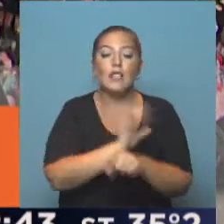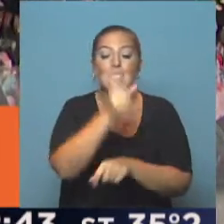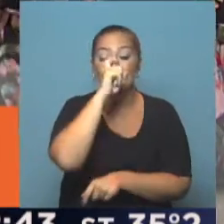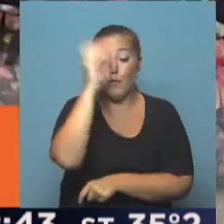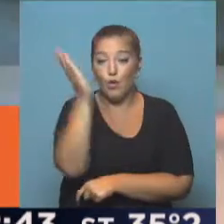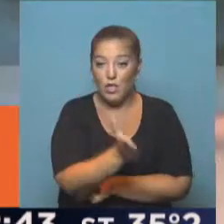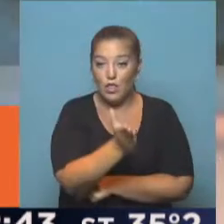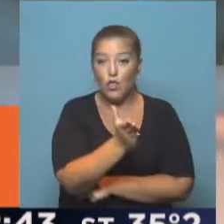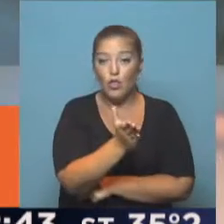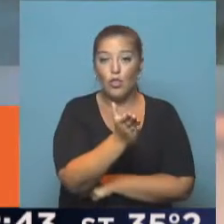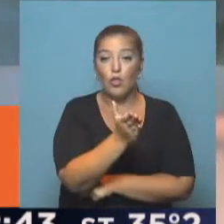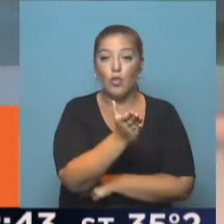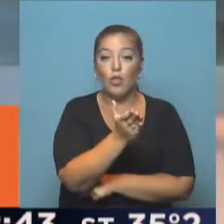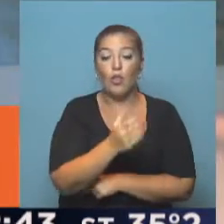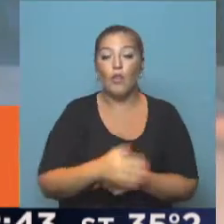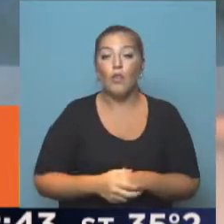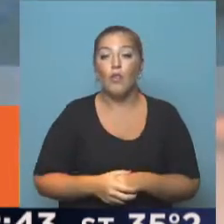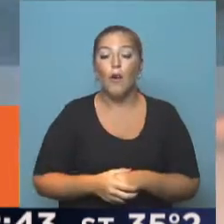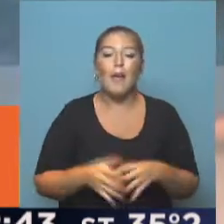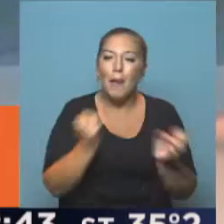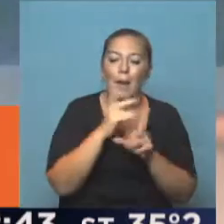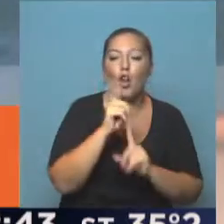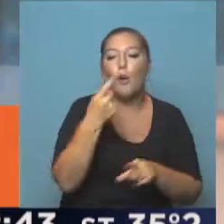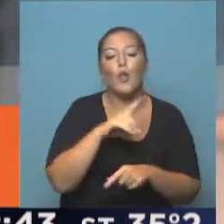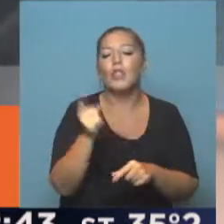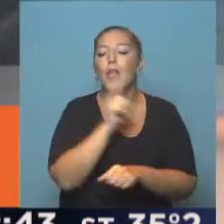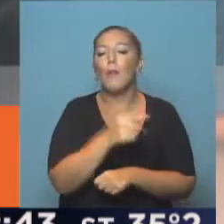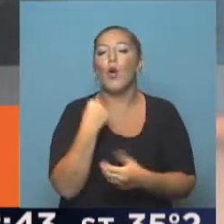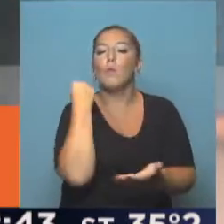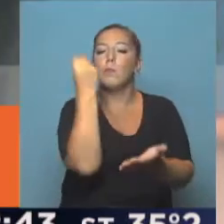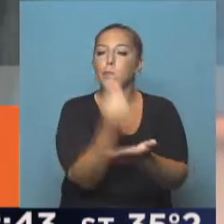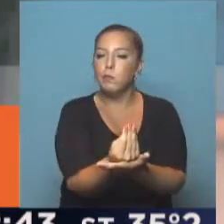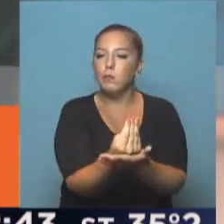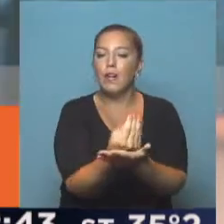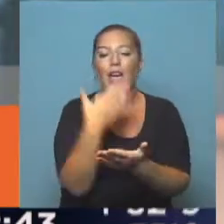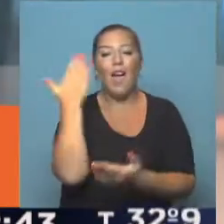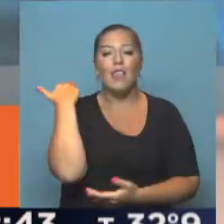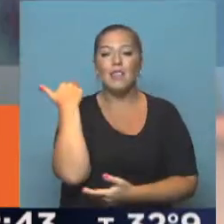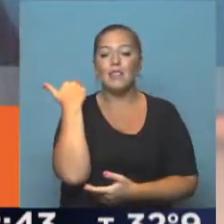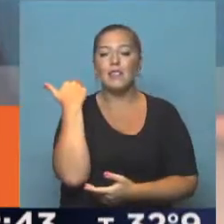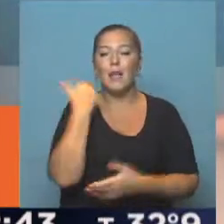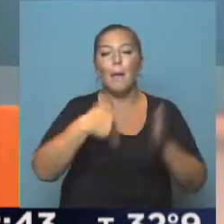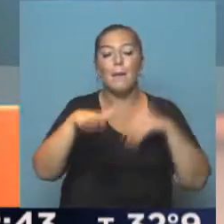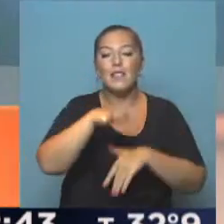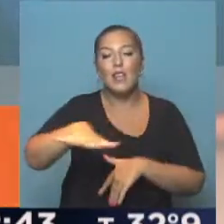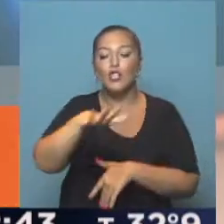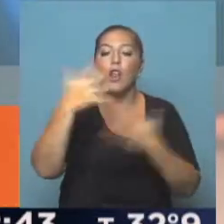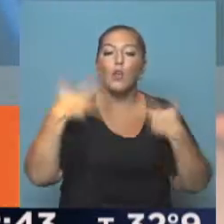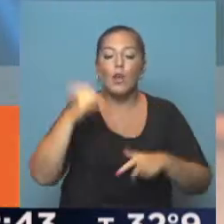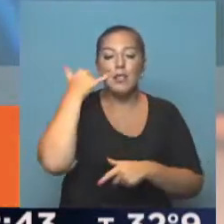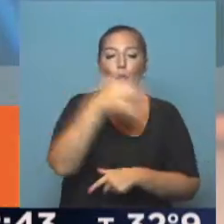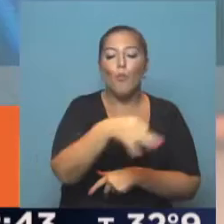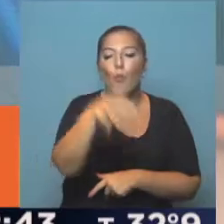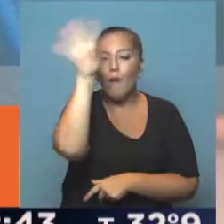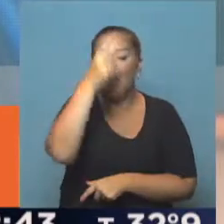7%, que no es para menospreciar, tampoco pudo ocupar el lugar que originariamente, sobre todo sectores ambientalistas y pueblos